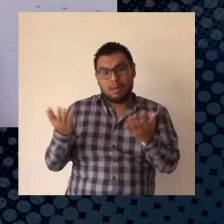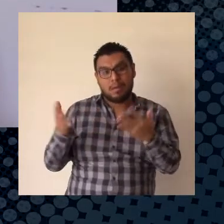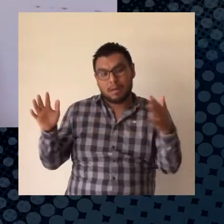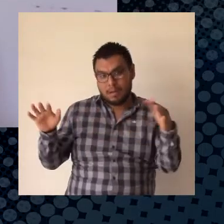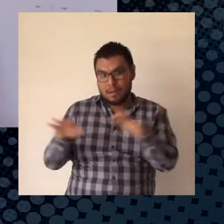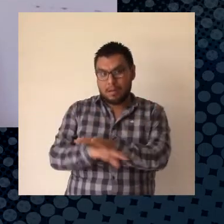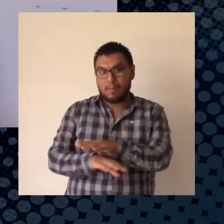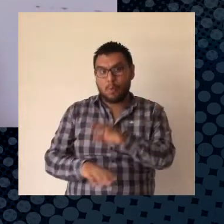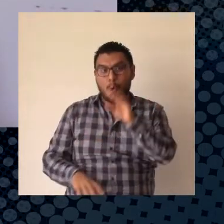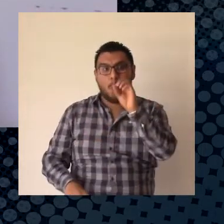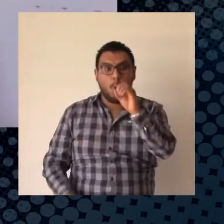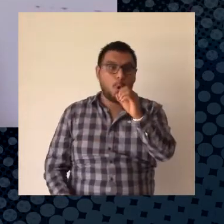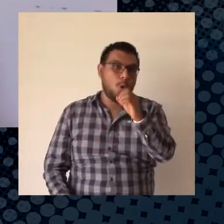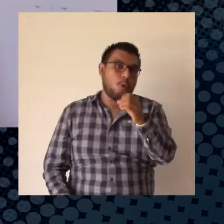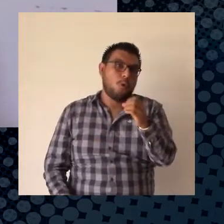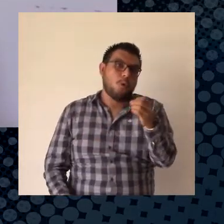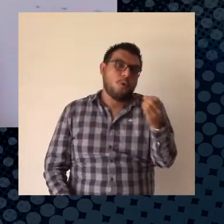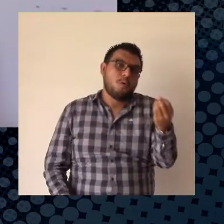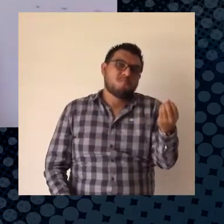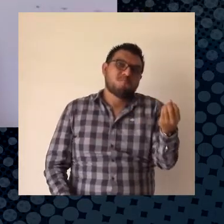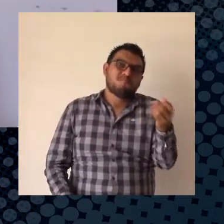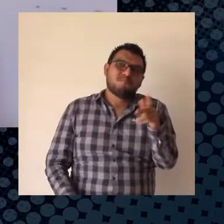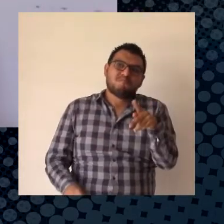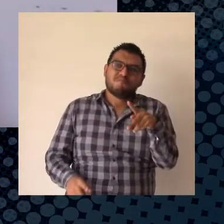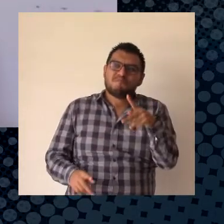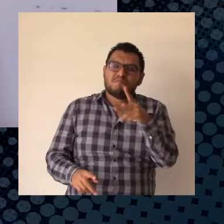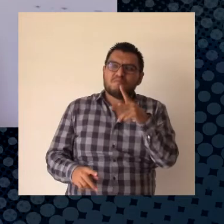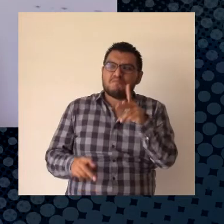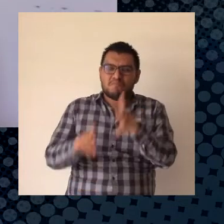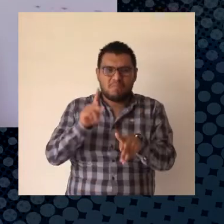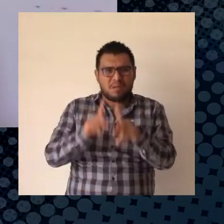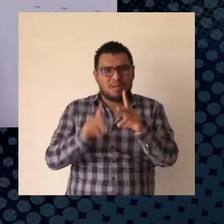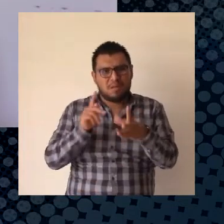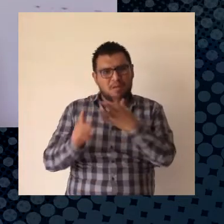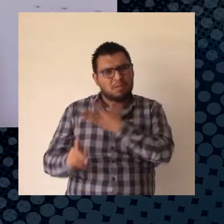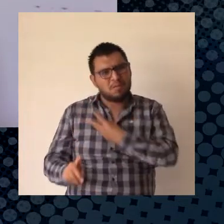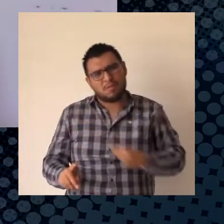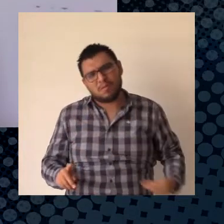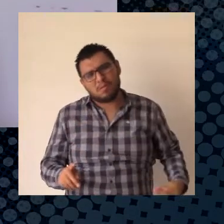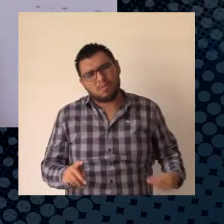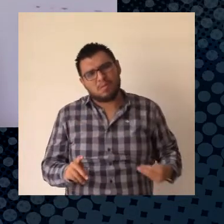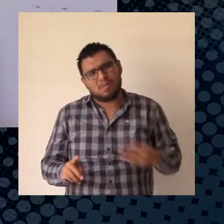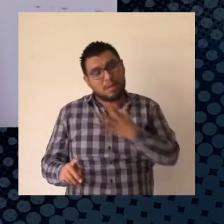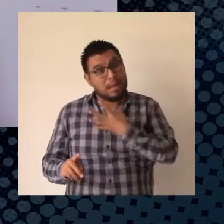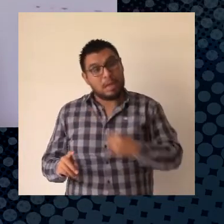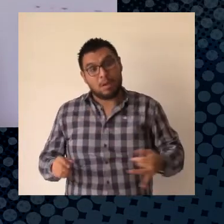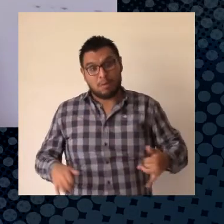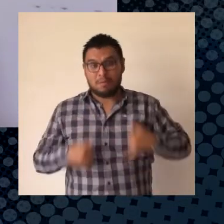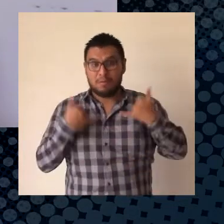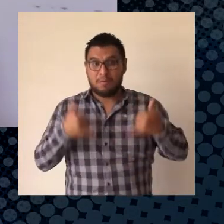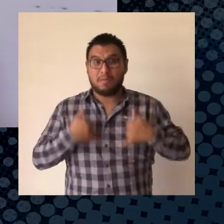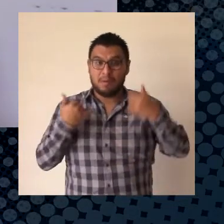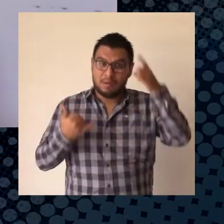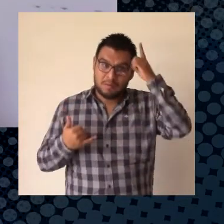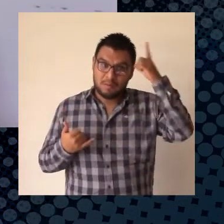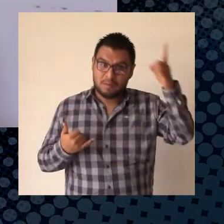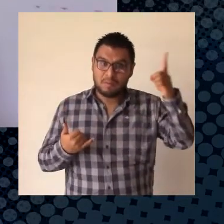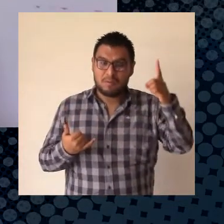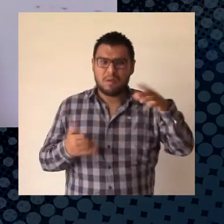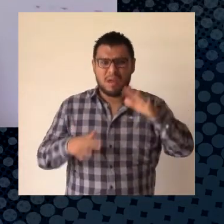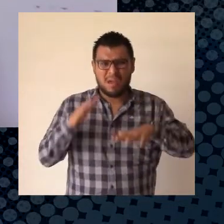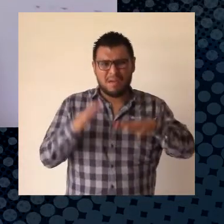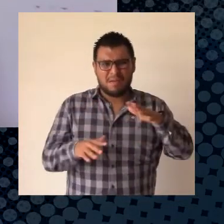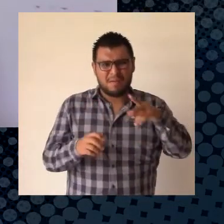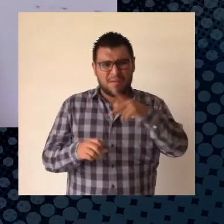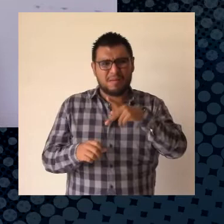O puede usted dialogar con el hijo, ese hijo duro, rebelde, que no quiere. Dios le manda muchas veces